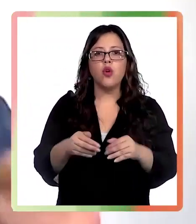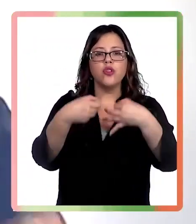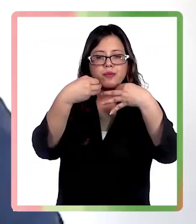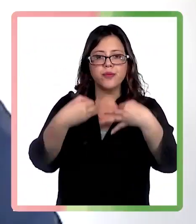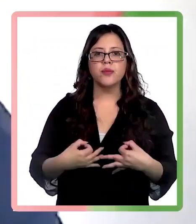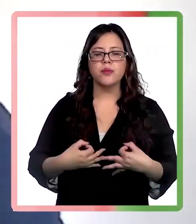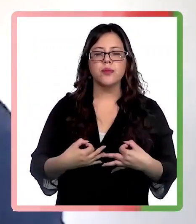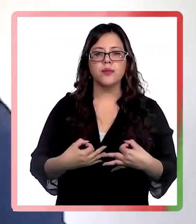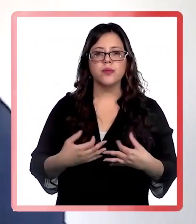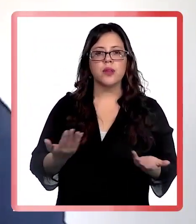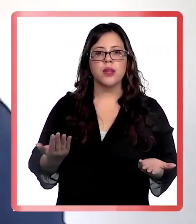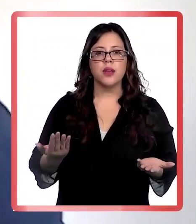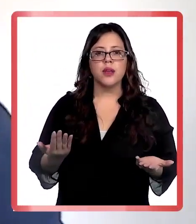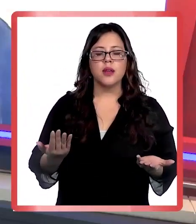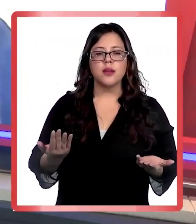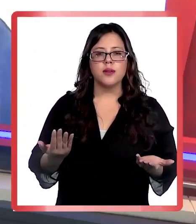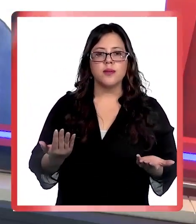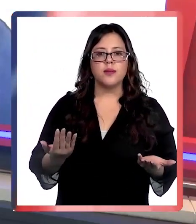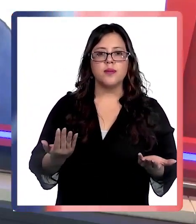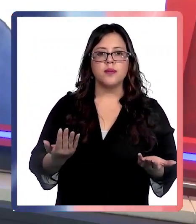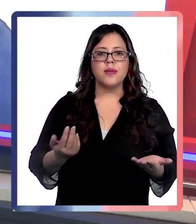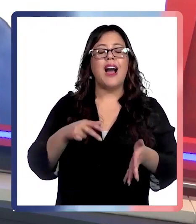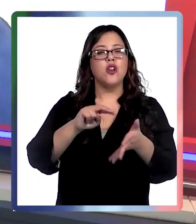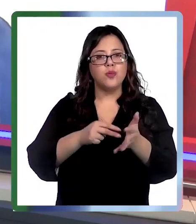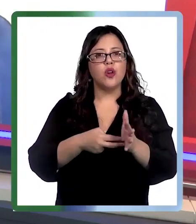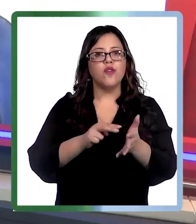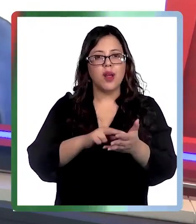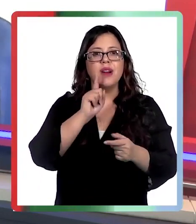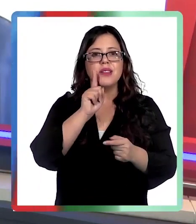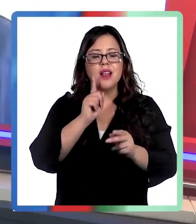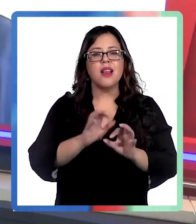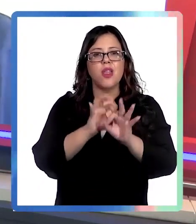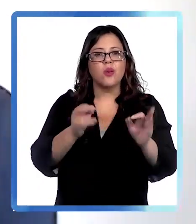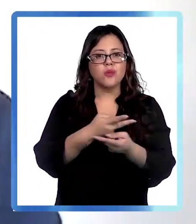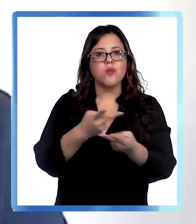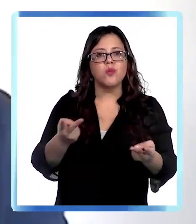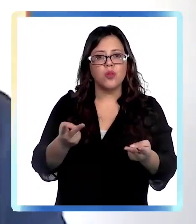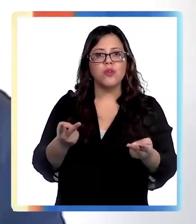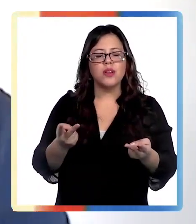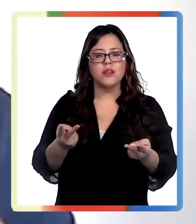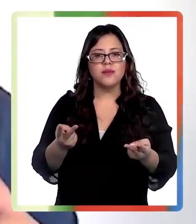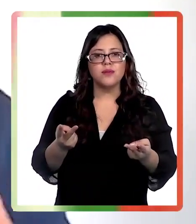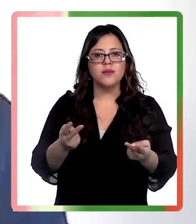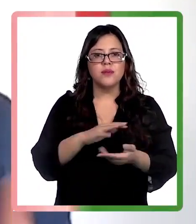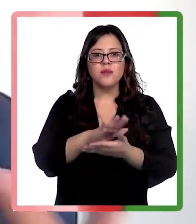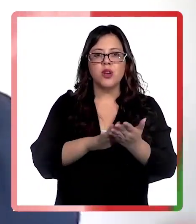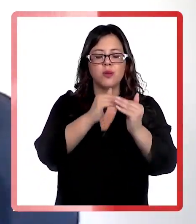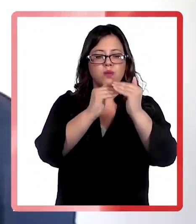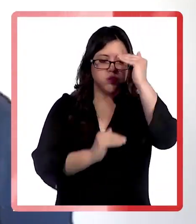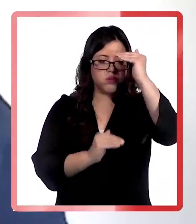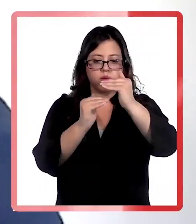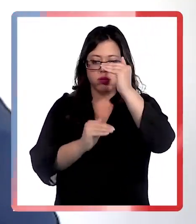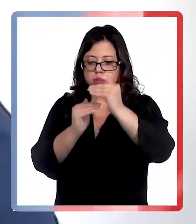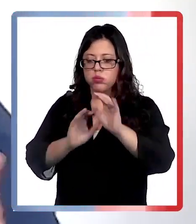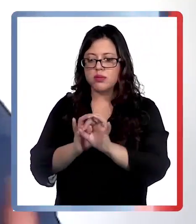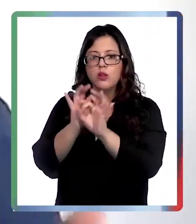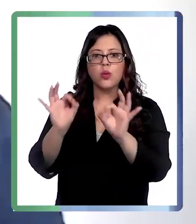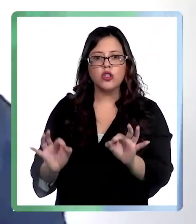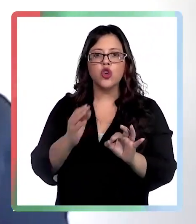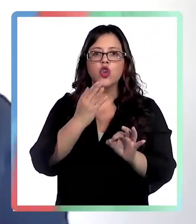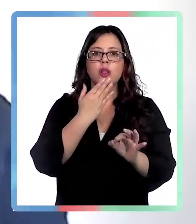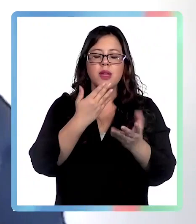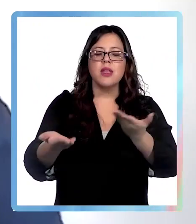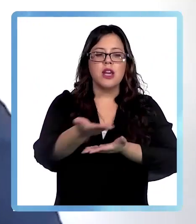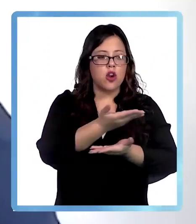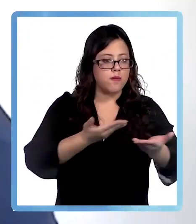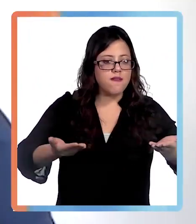apoyos concretos hoy día a estos dolores que tiene la educación pública, que tiene que ver con brechas educativas, que tiene que